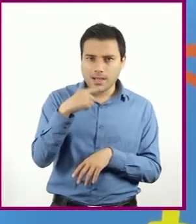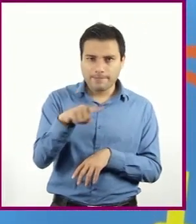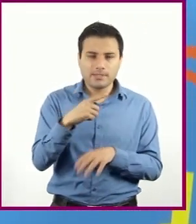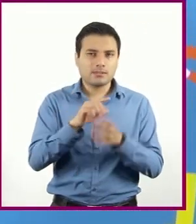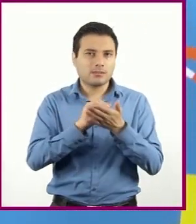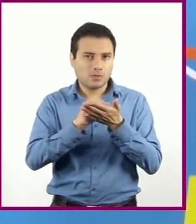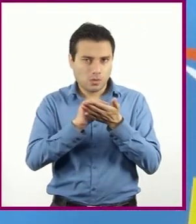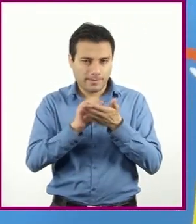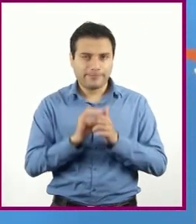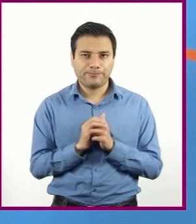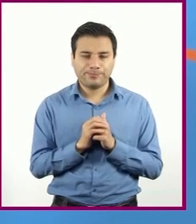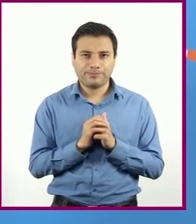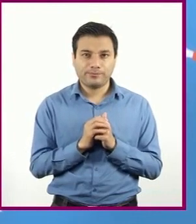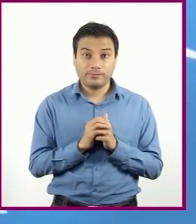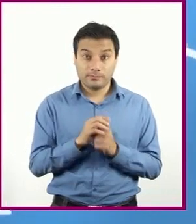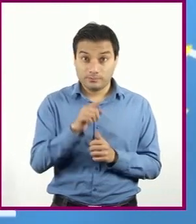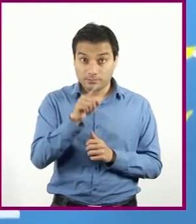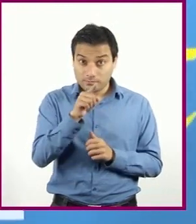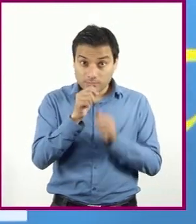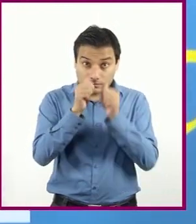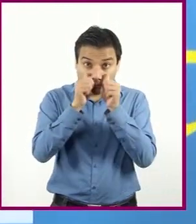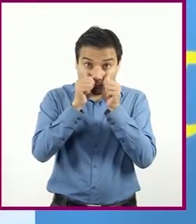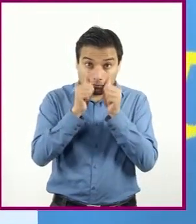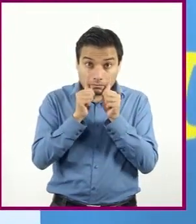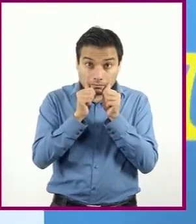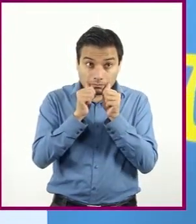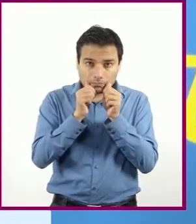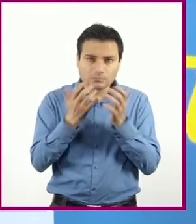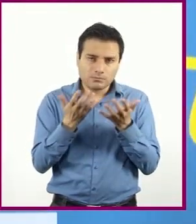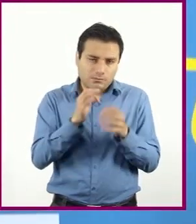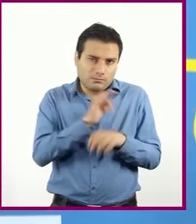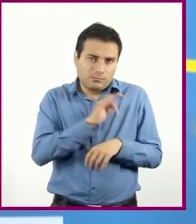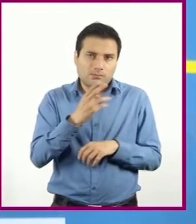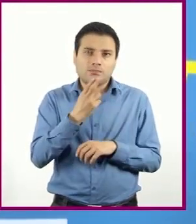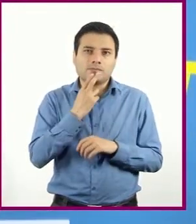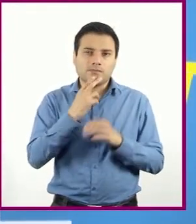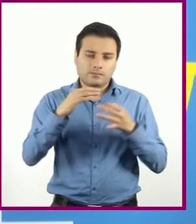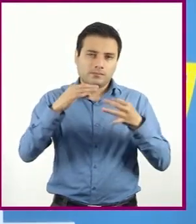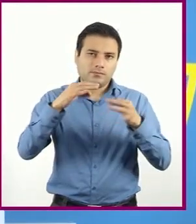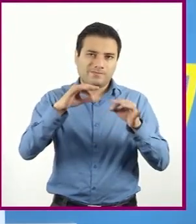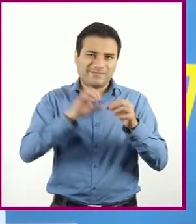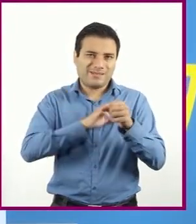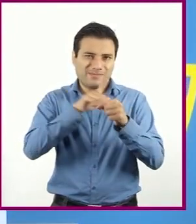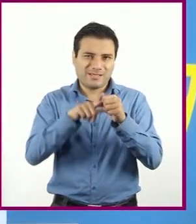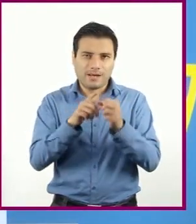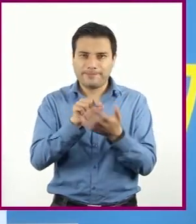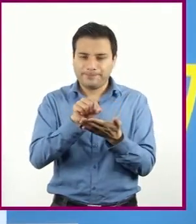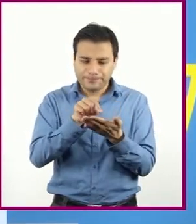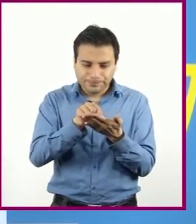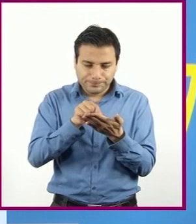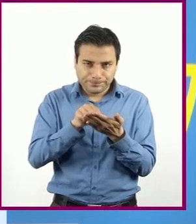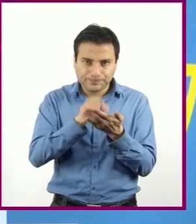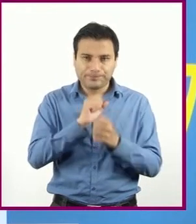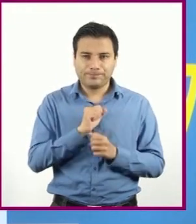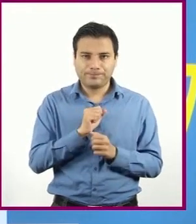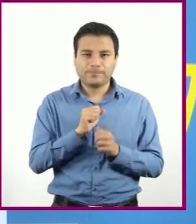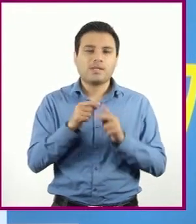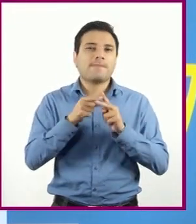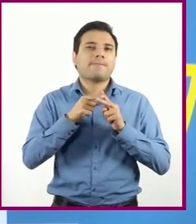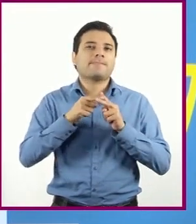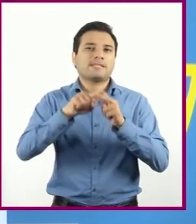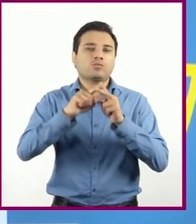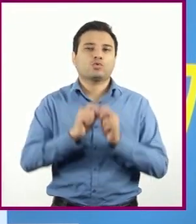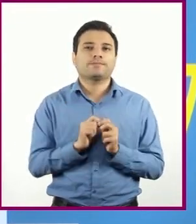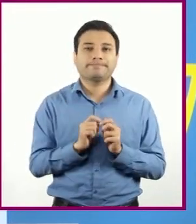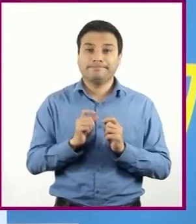goma. Si tienen discapacidad visual, preparen hojas layer, punzón y regleta. Es momento de comenzar.